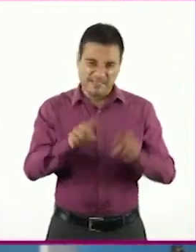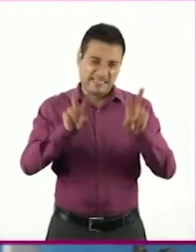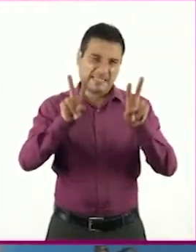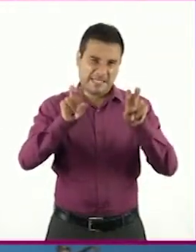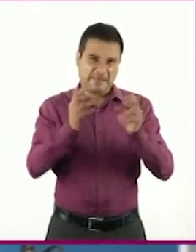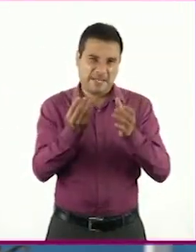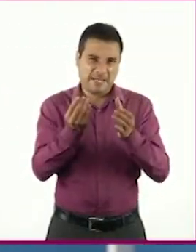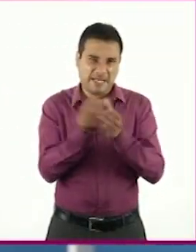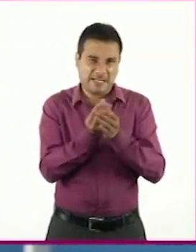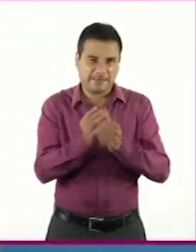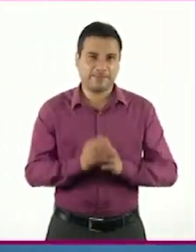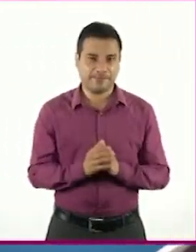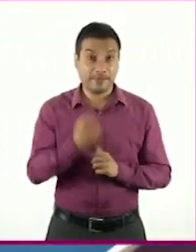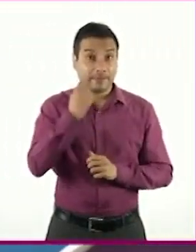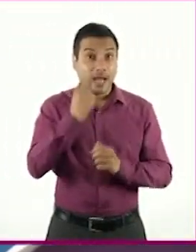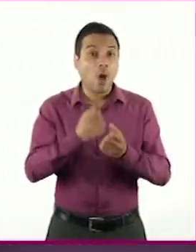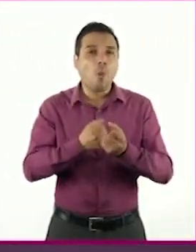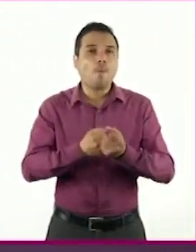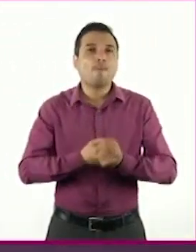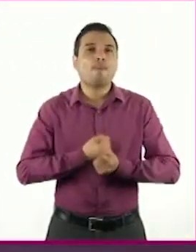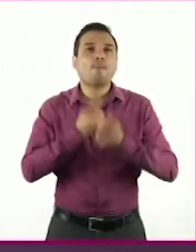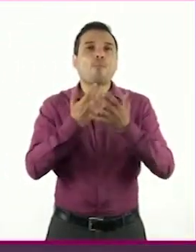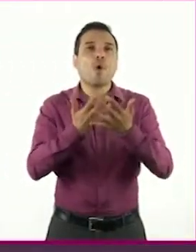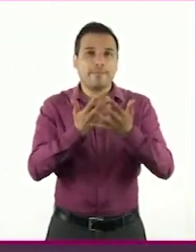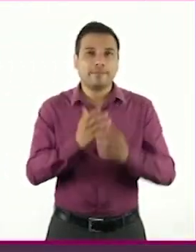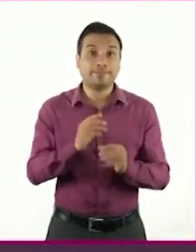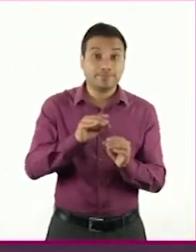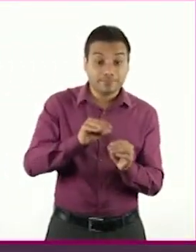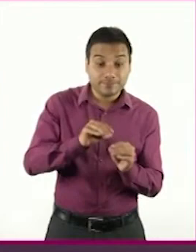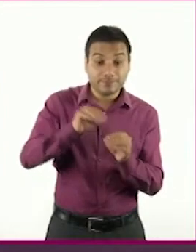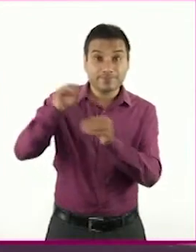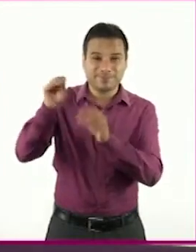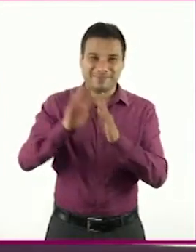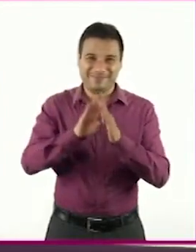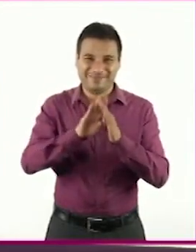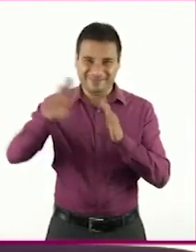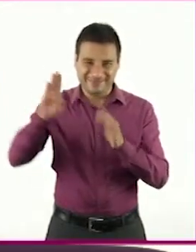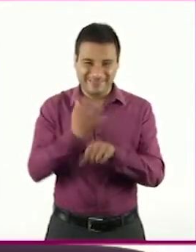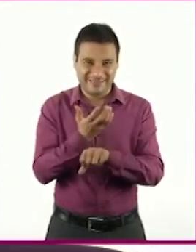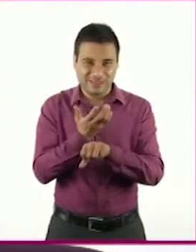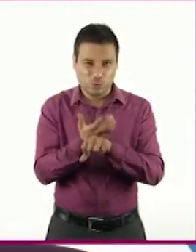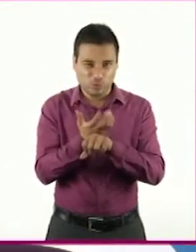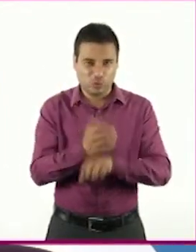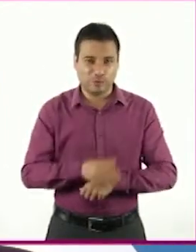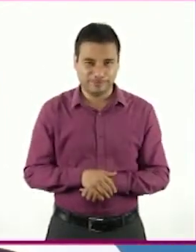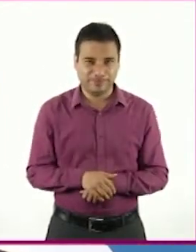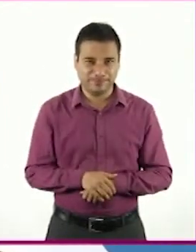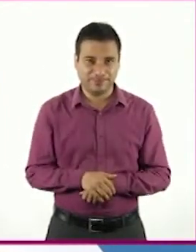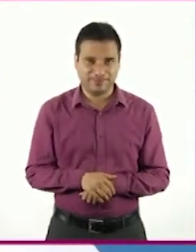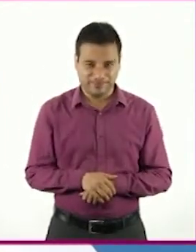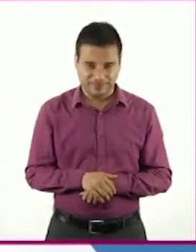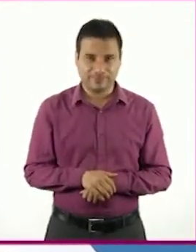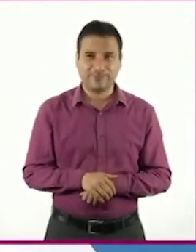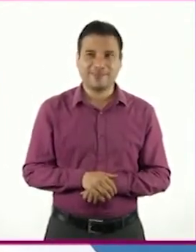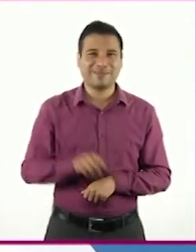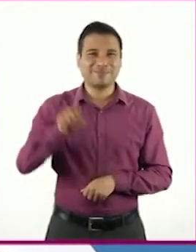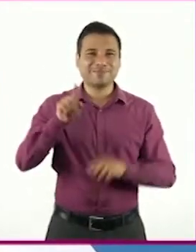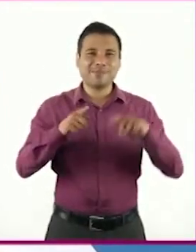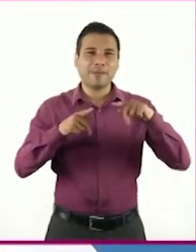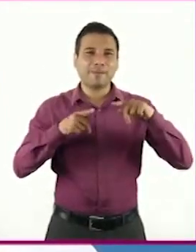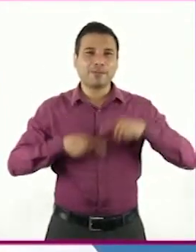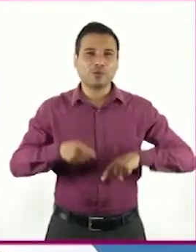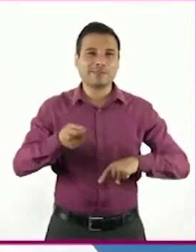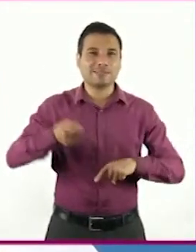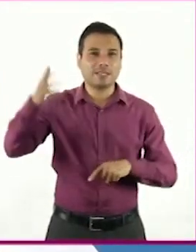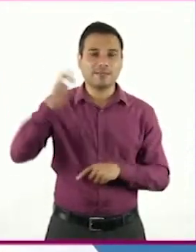algunos poemas sobre la migración mexicana a los Estados Unidos y el surgimiento del movimiento chicano. Pero antes de